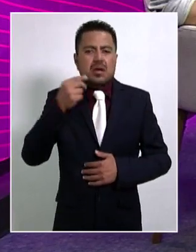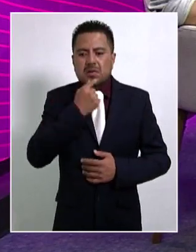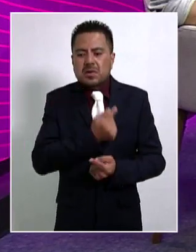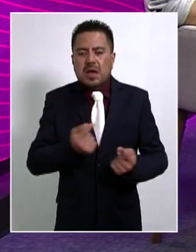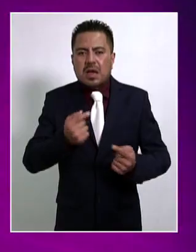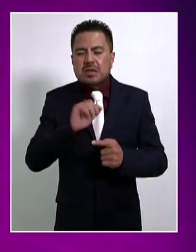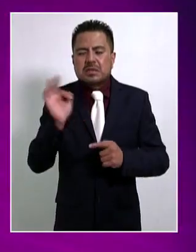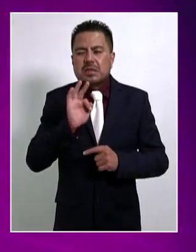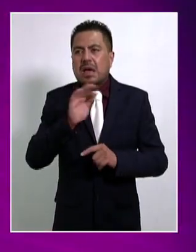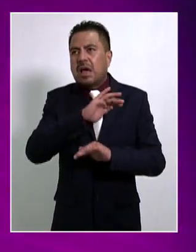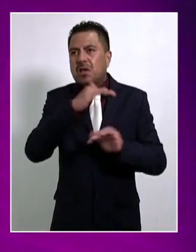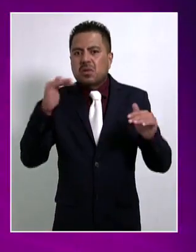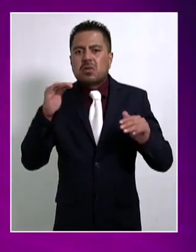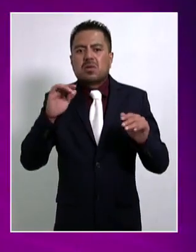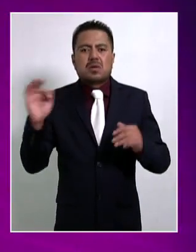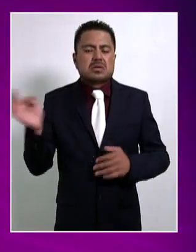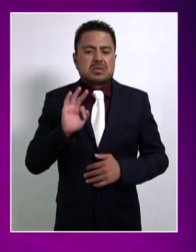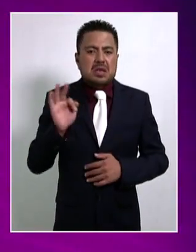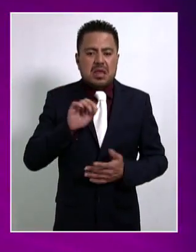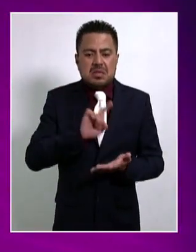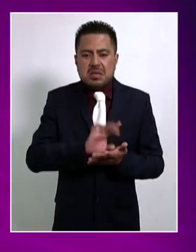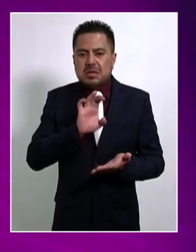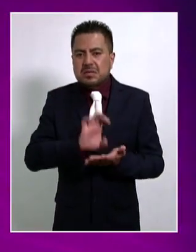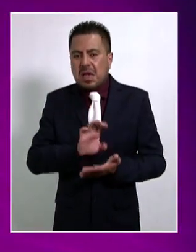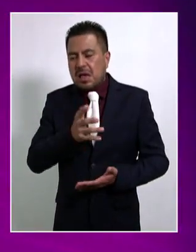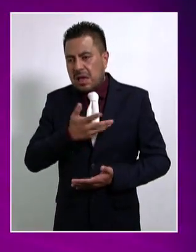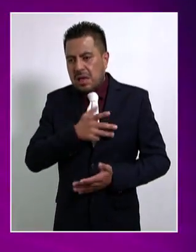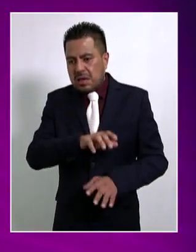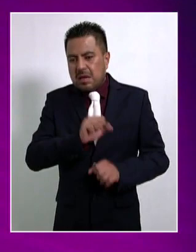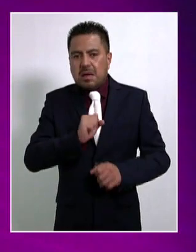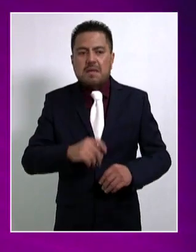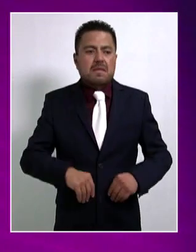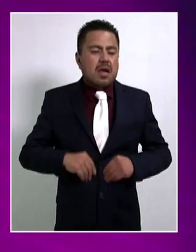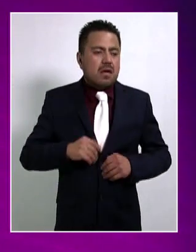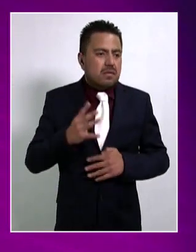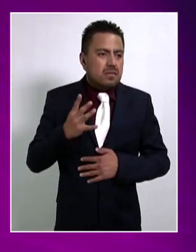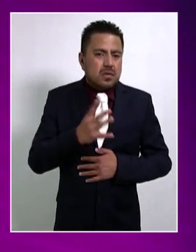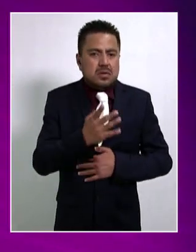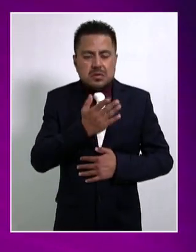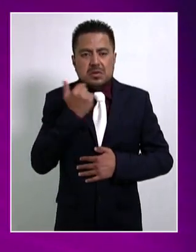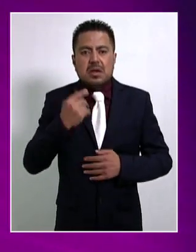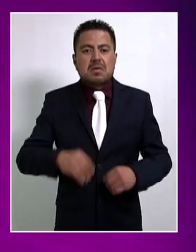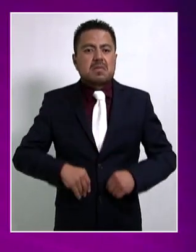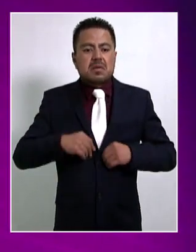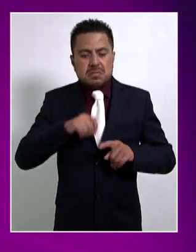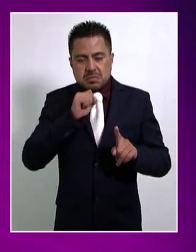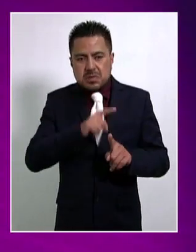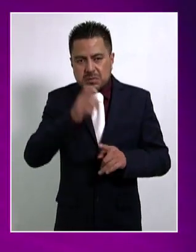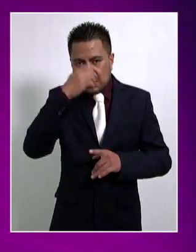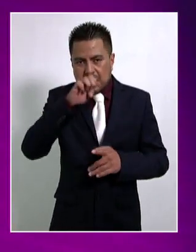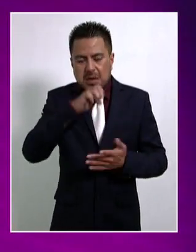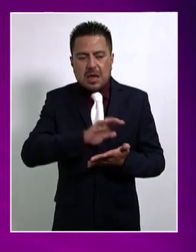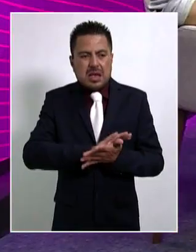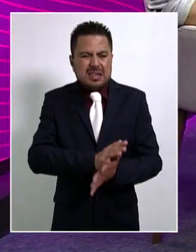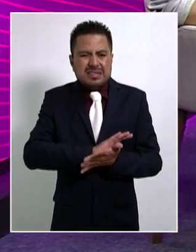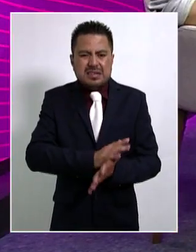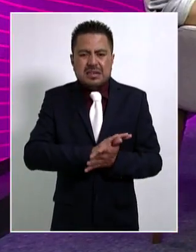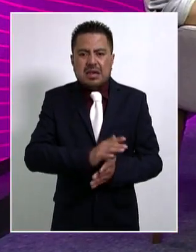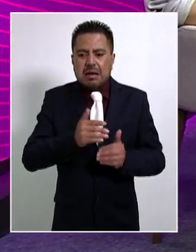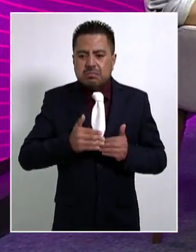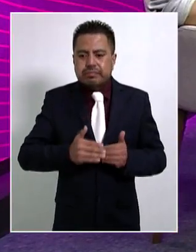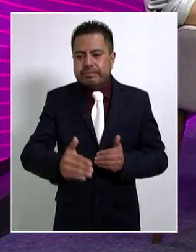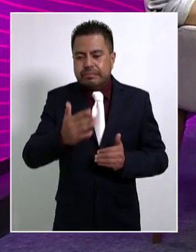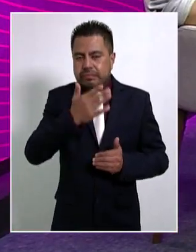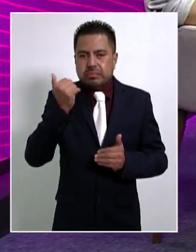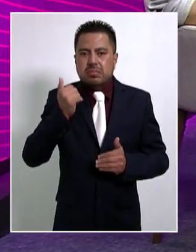adulto mayor, quizá adquirirá alguna discapacidad en su vida, y vivirá la experiencia de la discriminación en algún